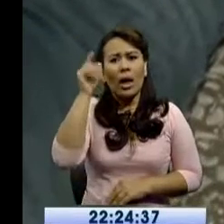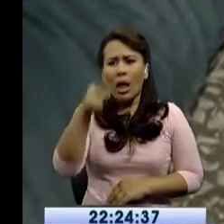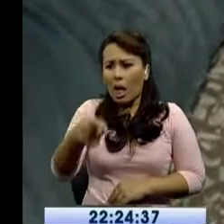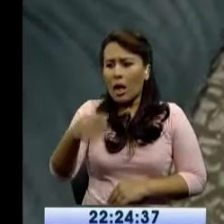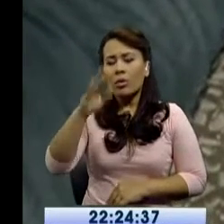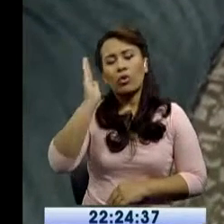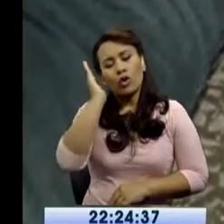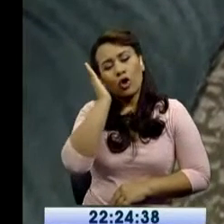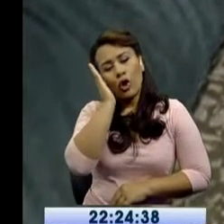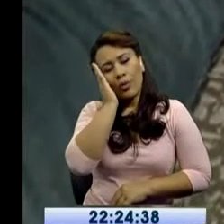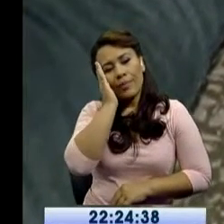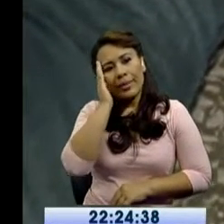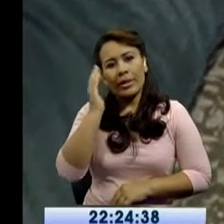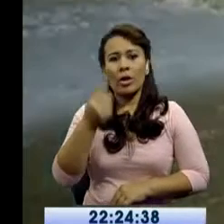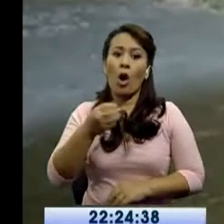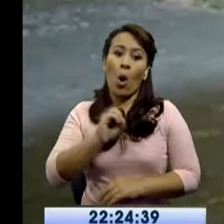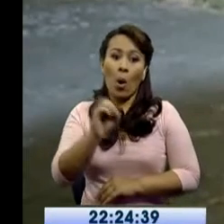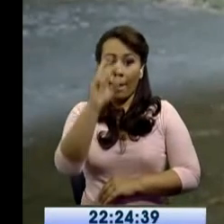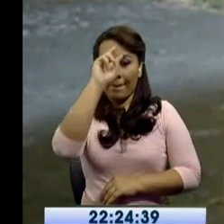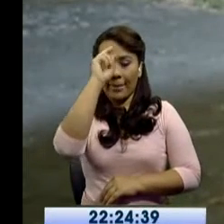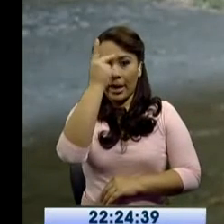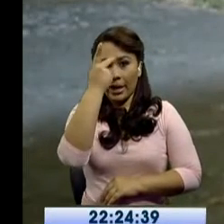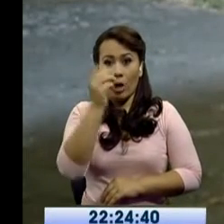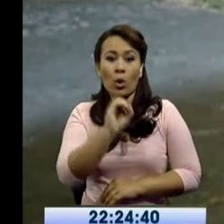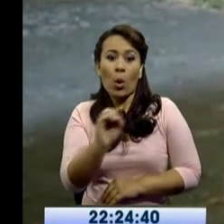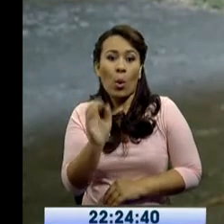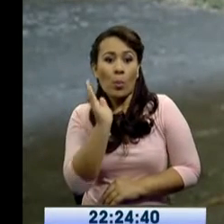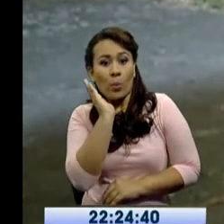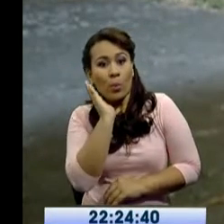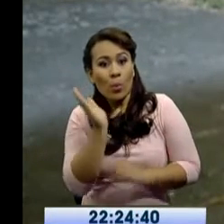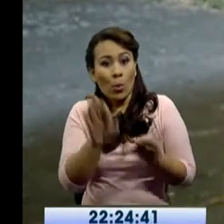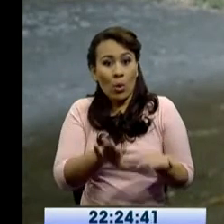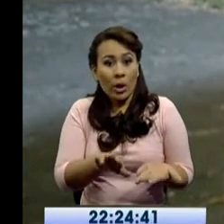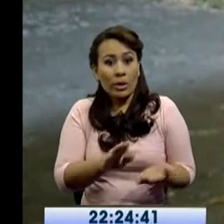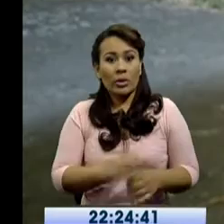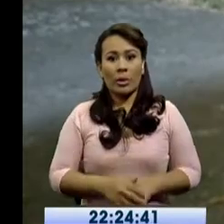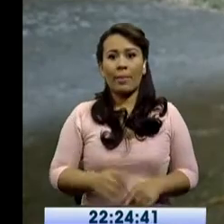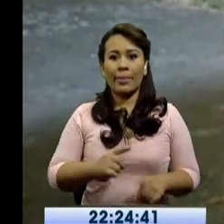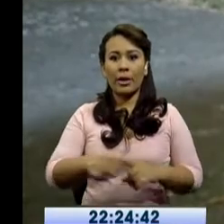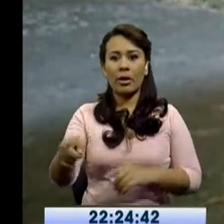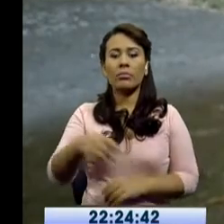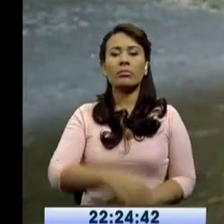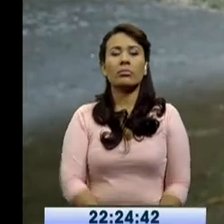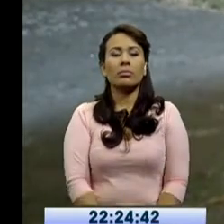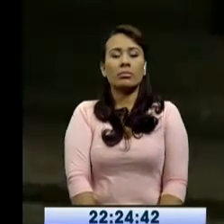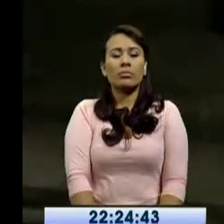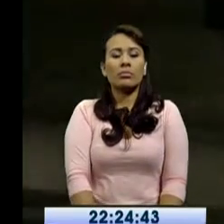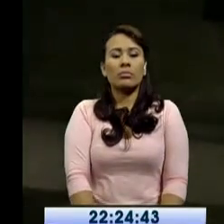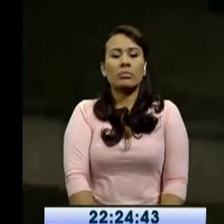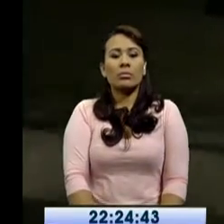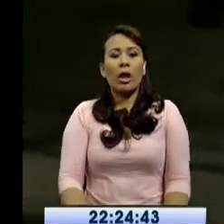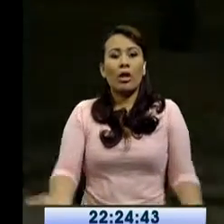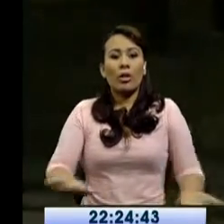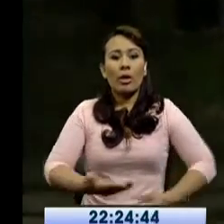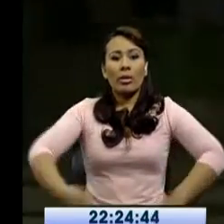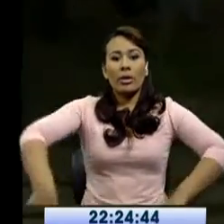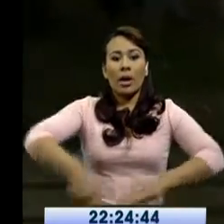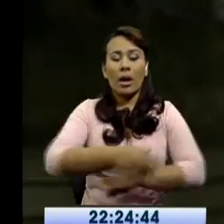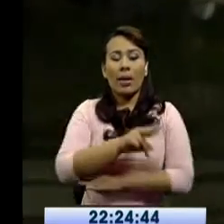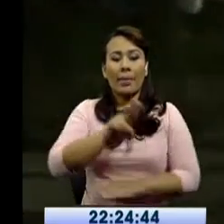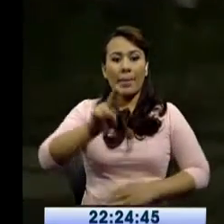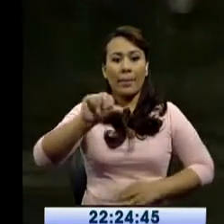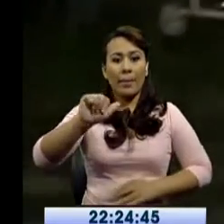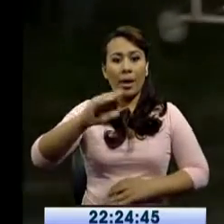Estaba dormido, alcoholizado o muerto. Era un hombre totalmente inconsciente en Vacas Galindo y Capitán